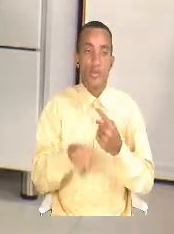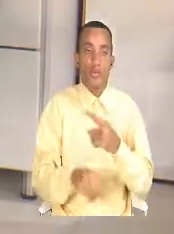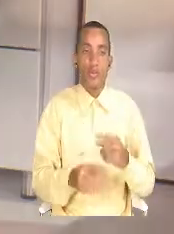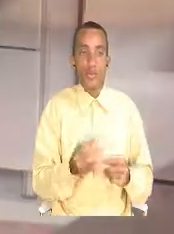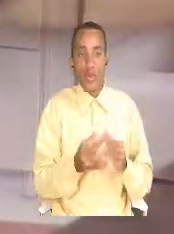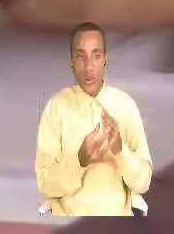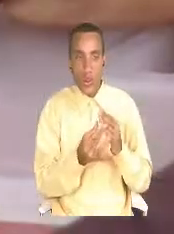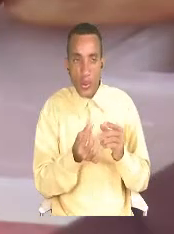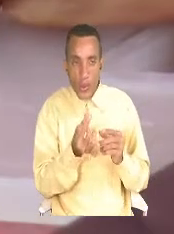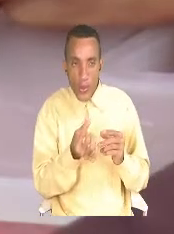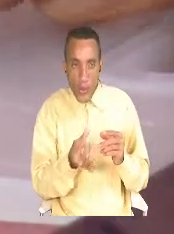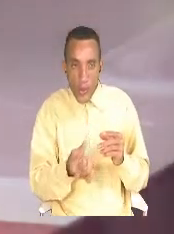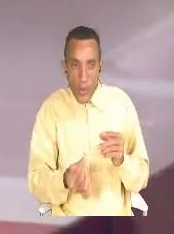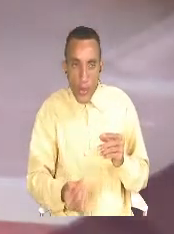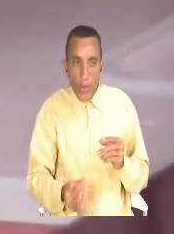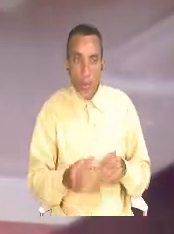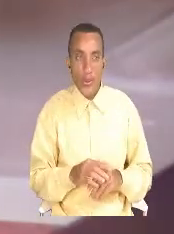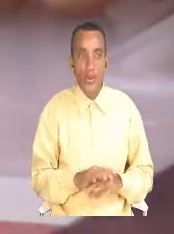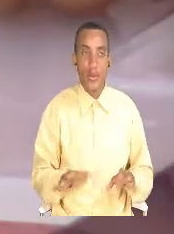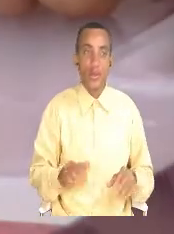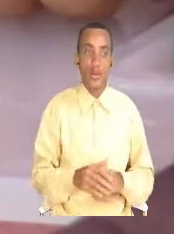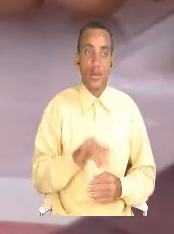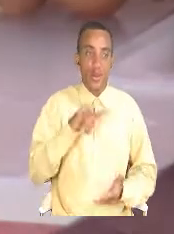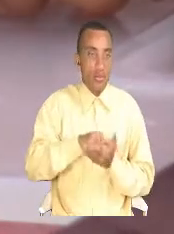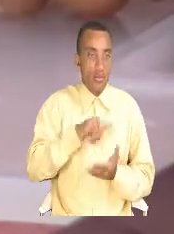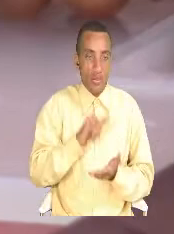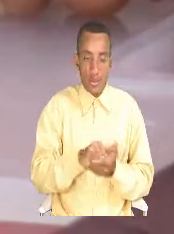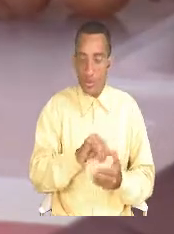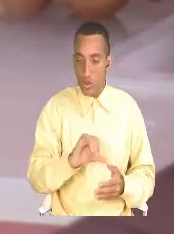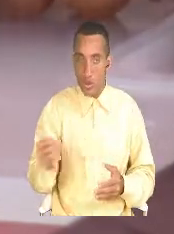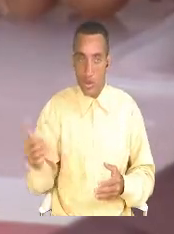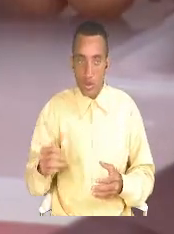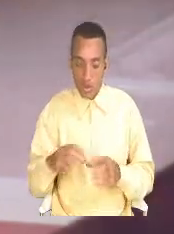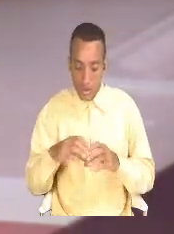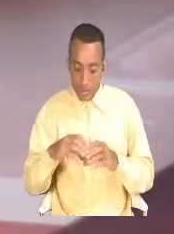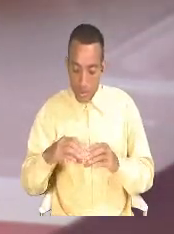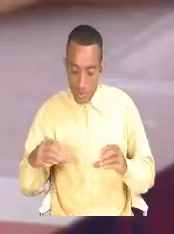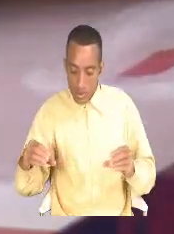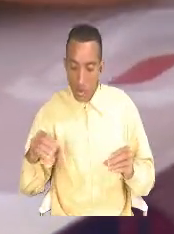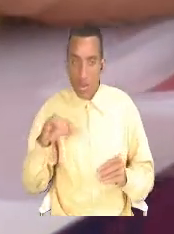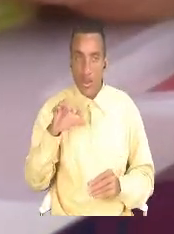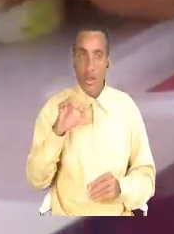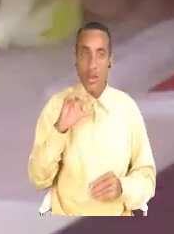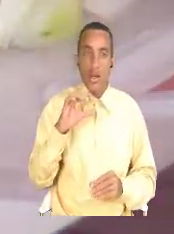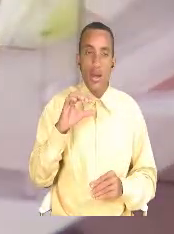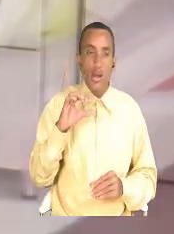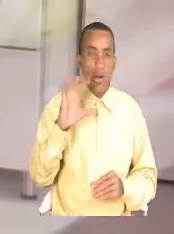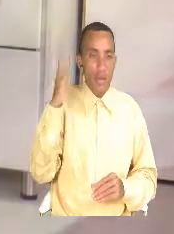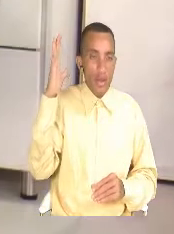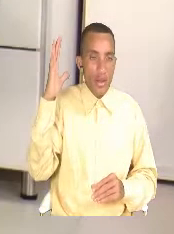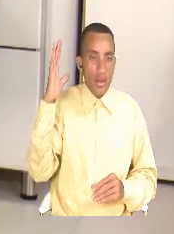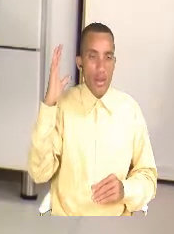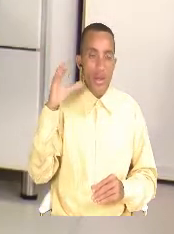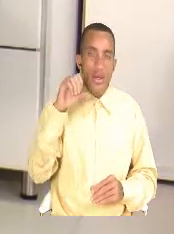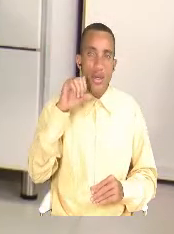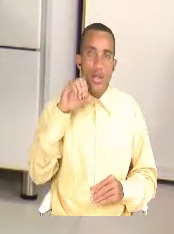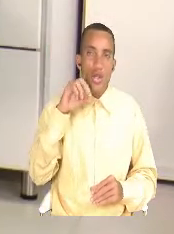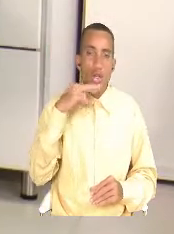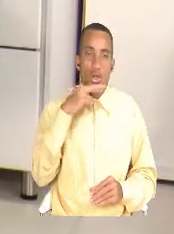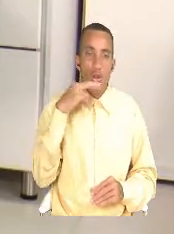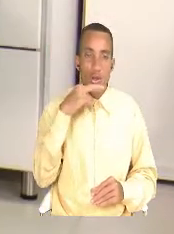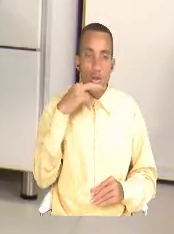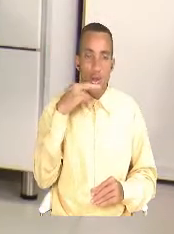fino. Sí, cortes finos. Igual lo vamos a hacer con el pimentón. Yo creo que con esta. Tú me ayudas acá con la